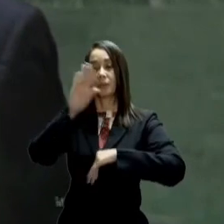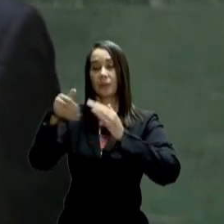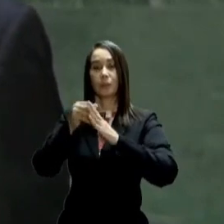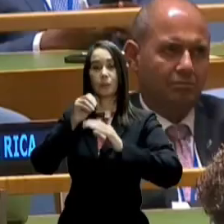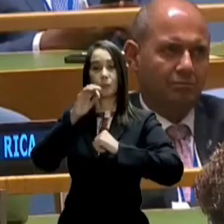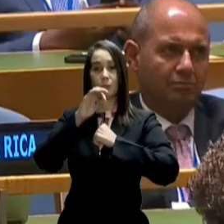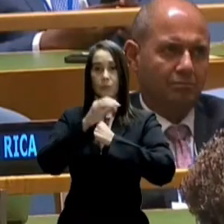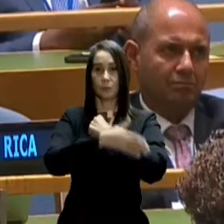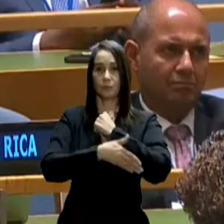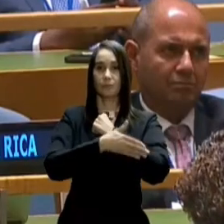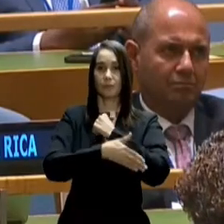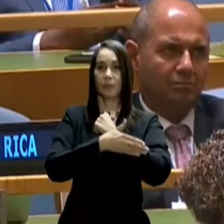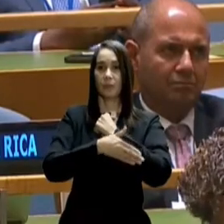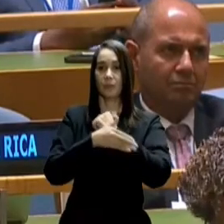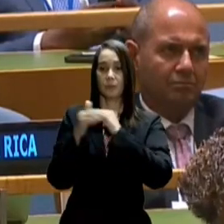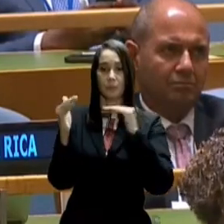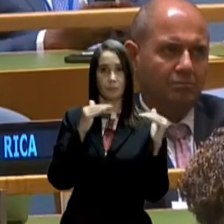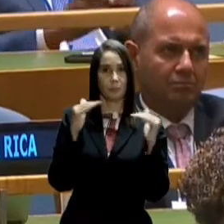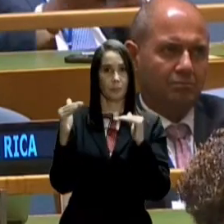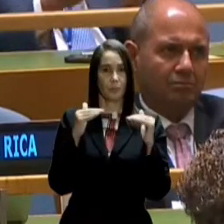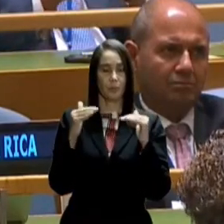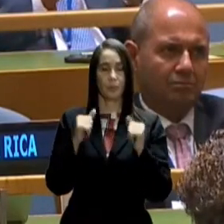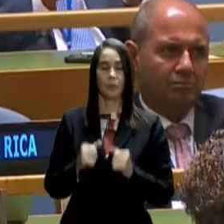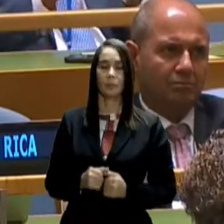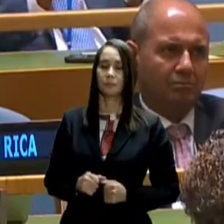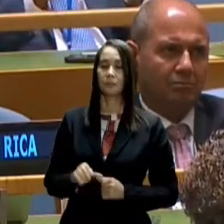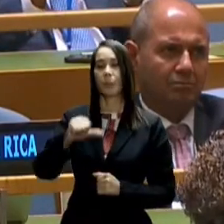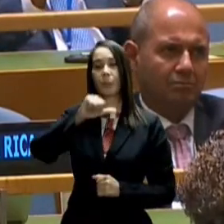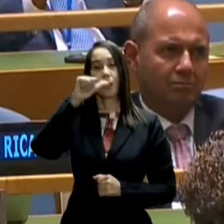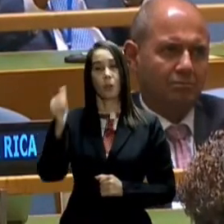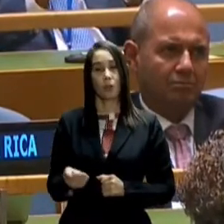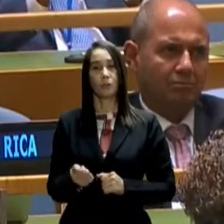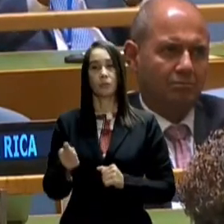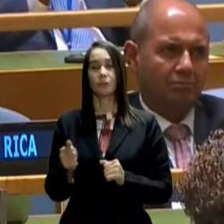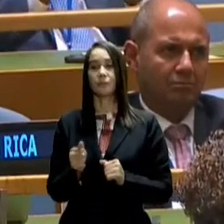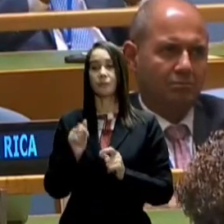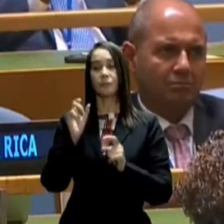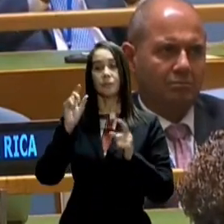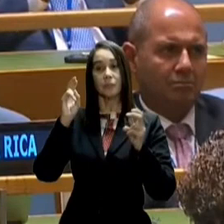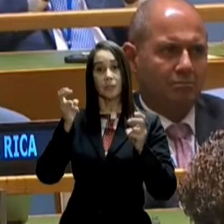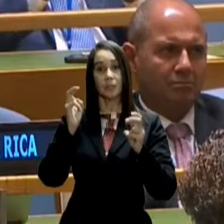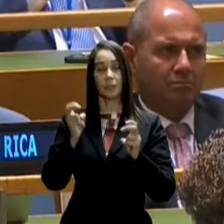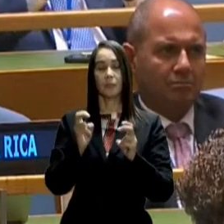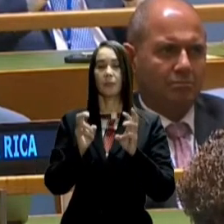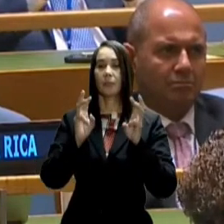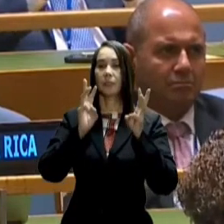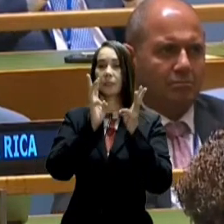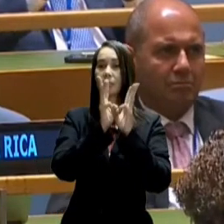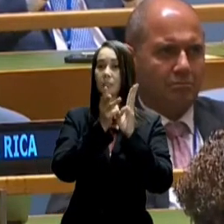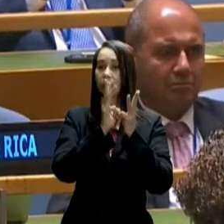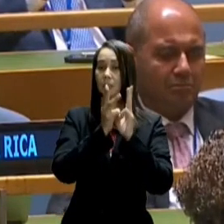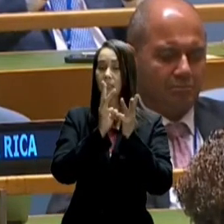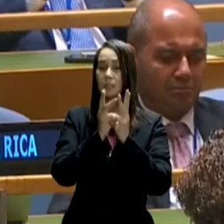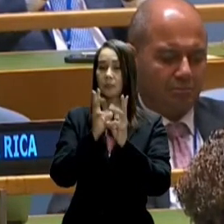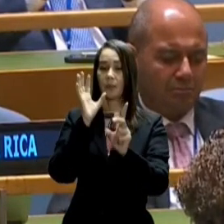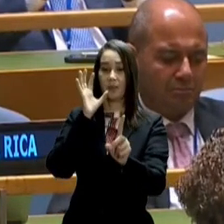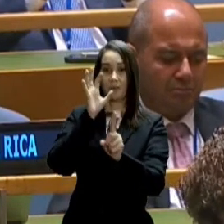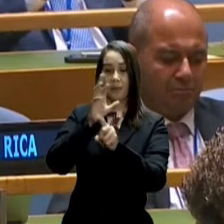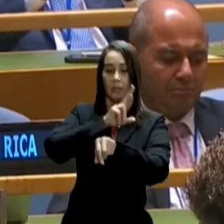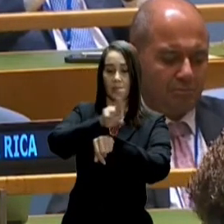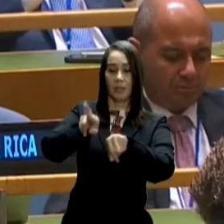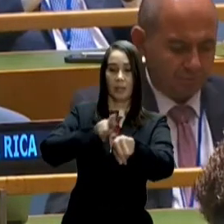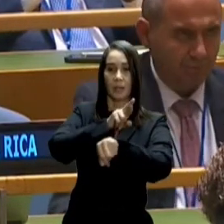manera equitativa. Otro de los efectos nocivos del cambio climático afecta particularmente a nuestra región del